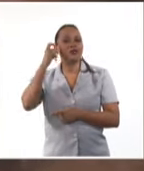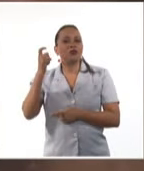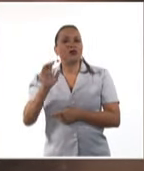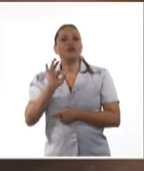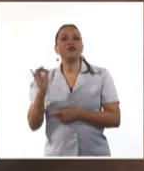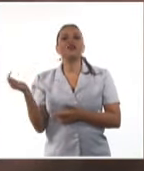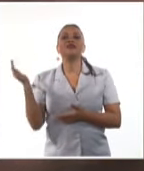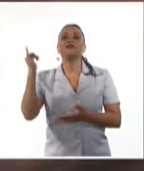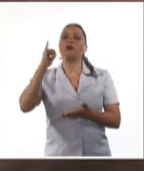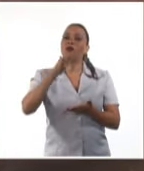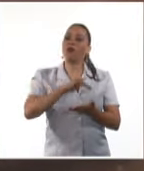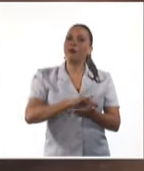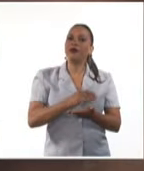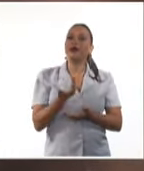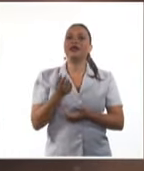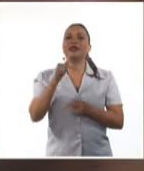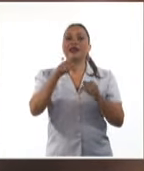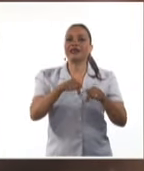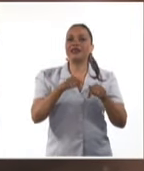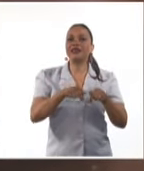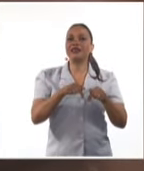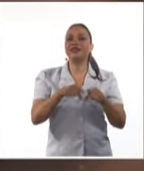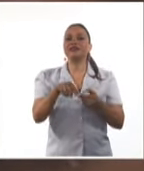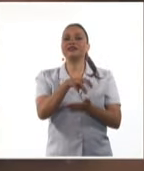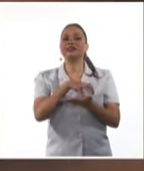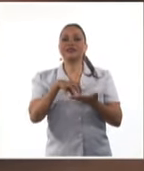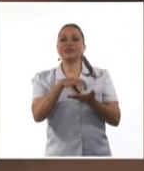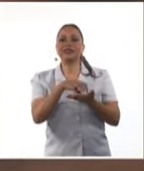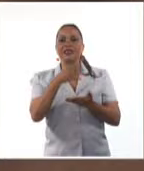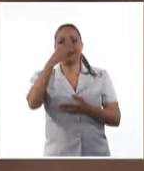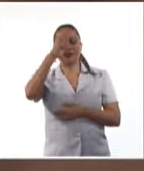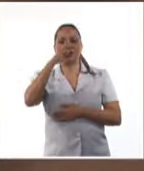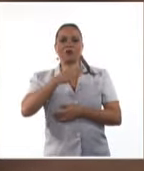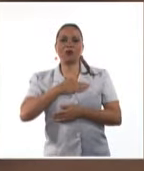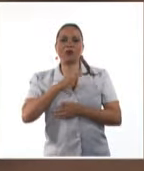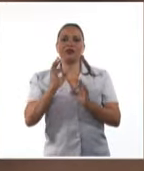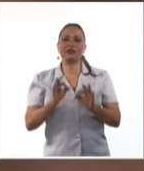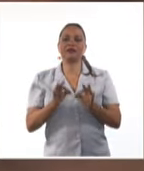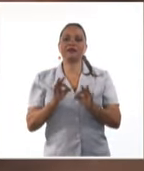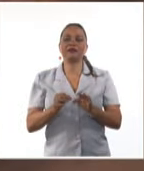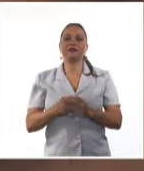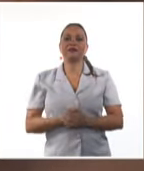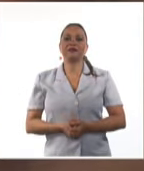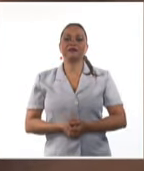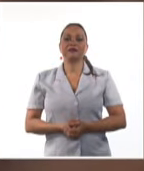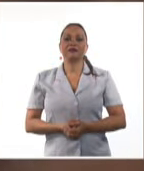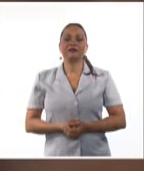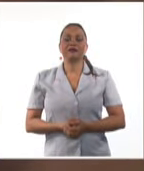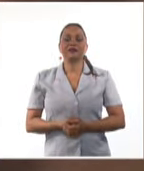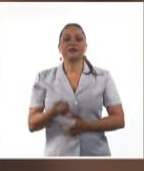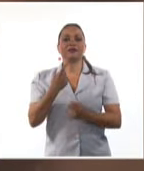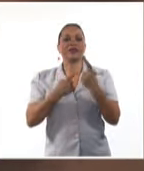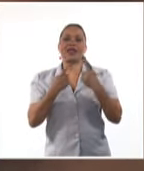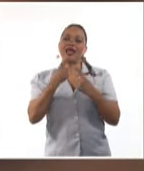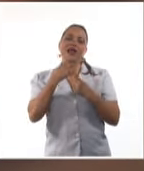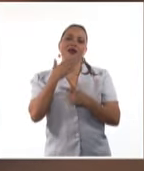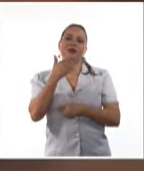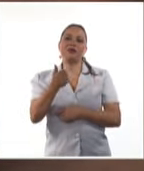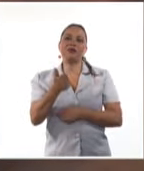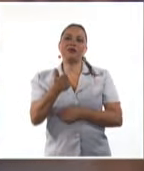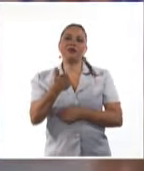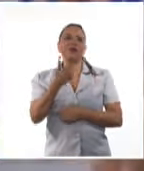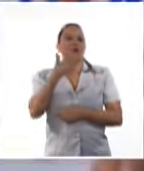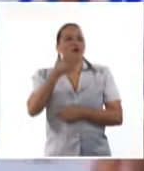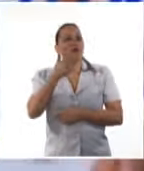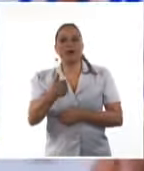venir, están aquí pensando siempre en Cubita, que es una buena cosa, es una buena, buena